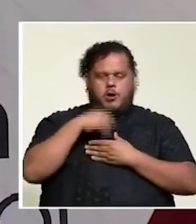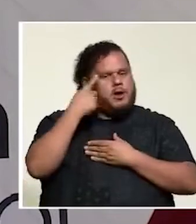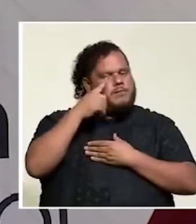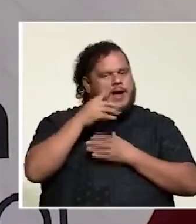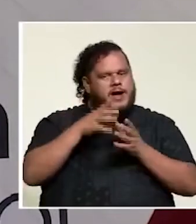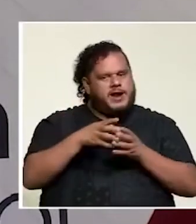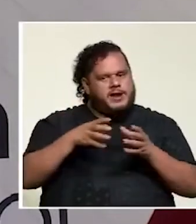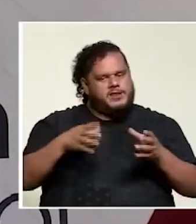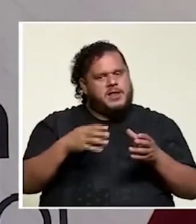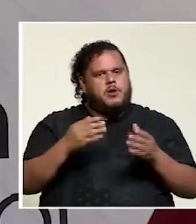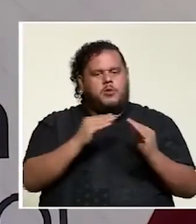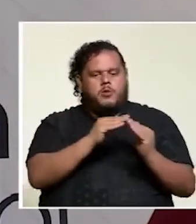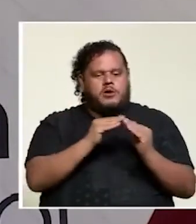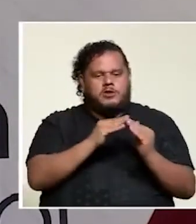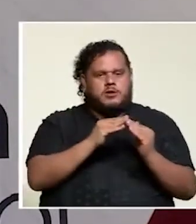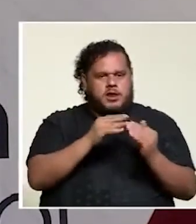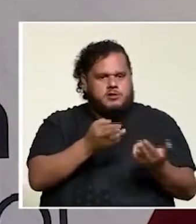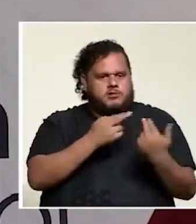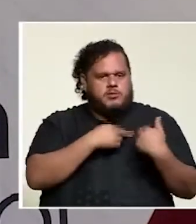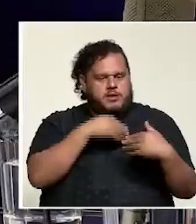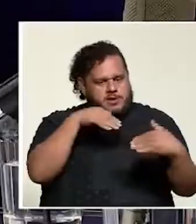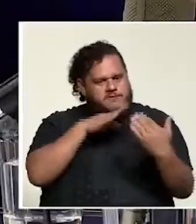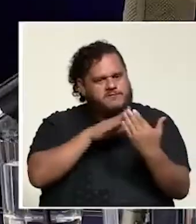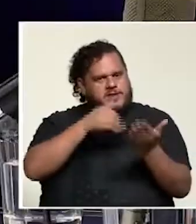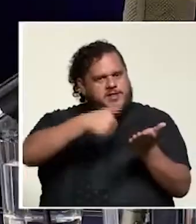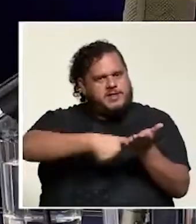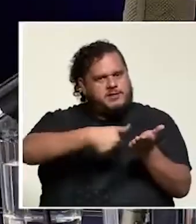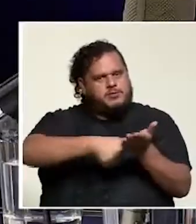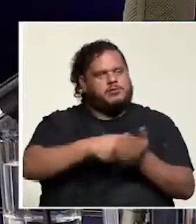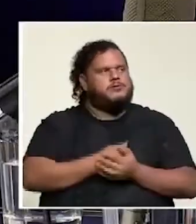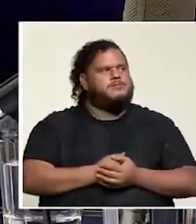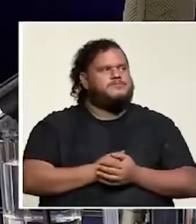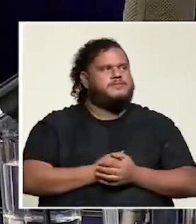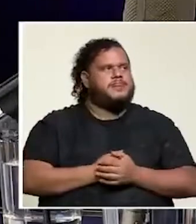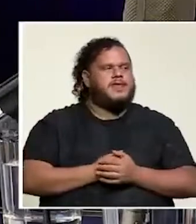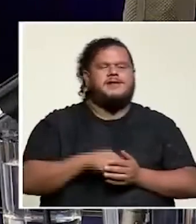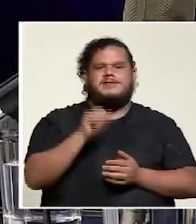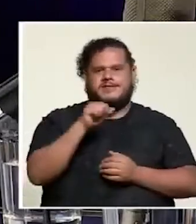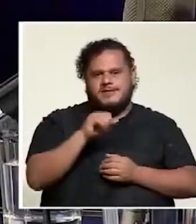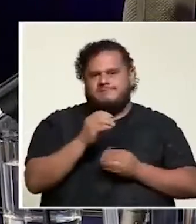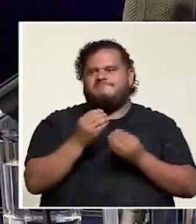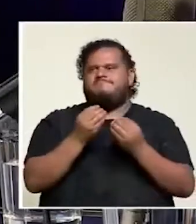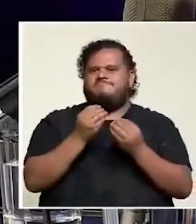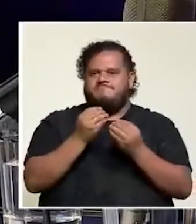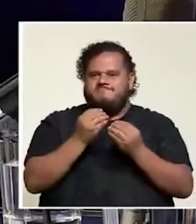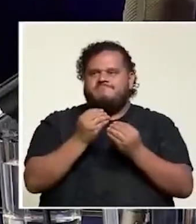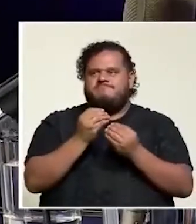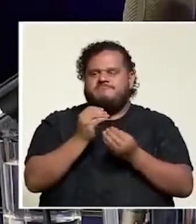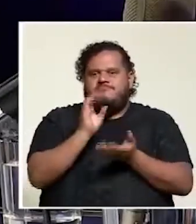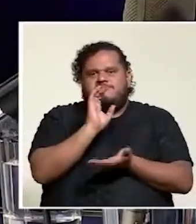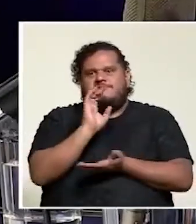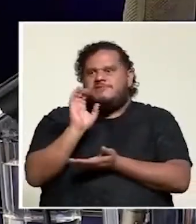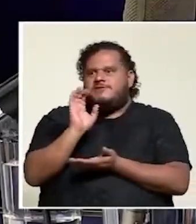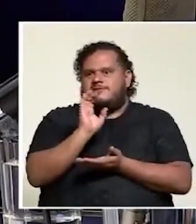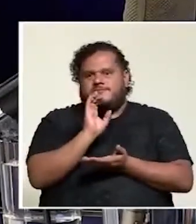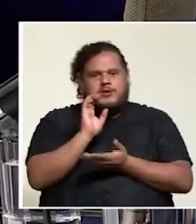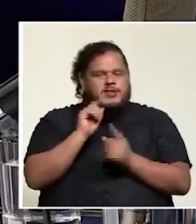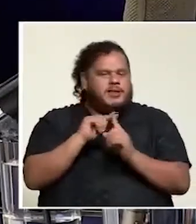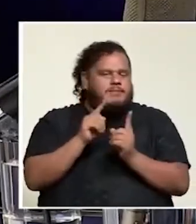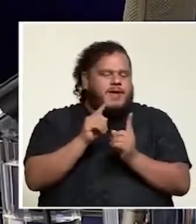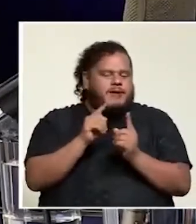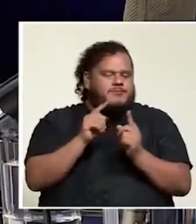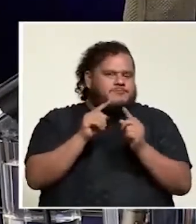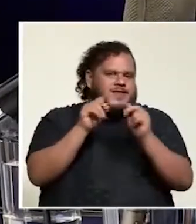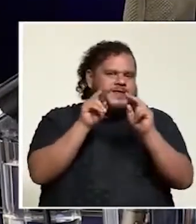una ciudadanía responsable de cara al voto. Sí, mucha pose y evidentemente la